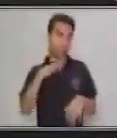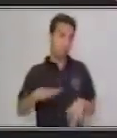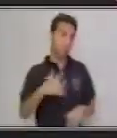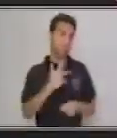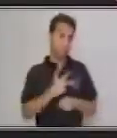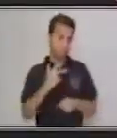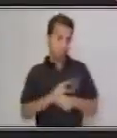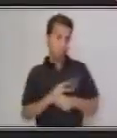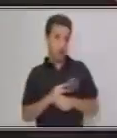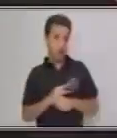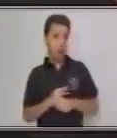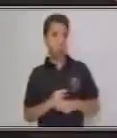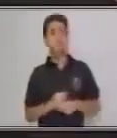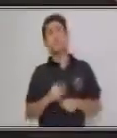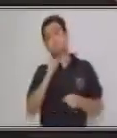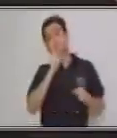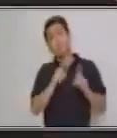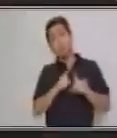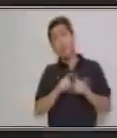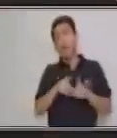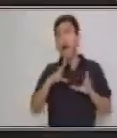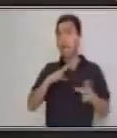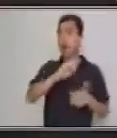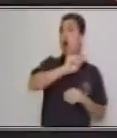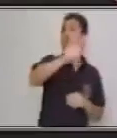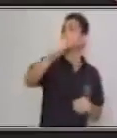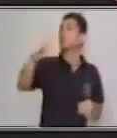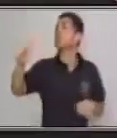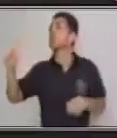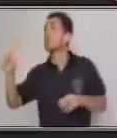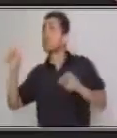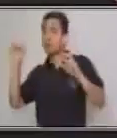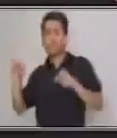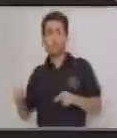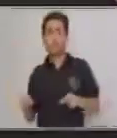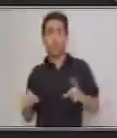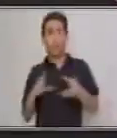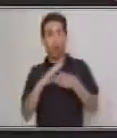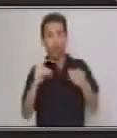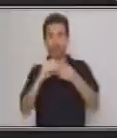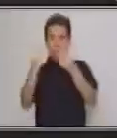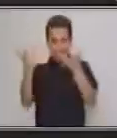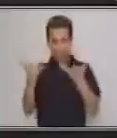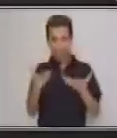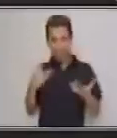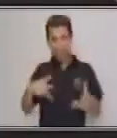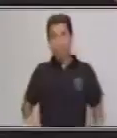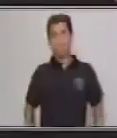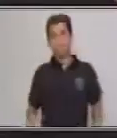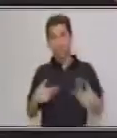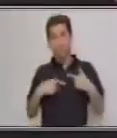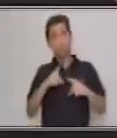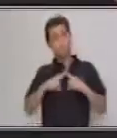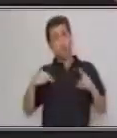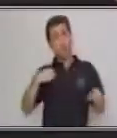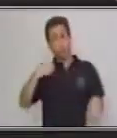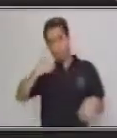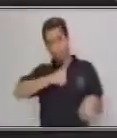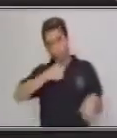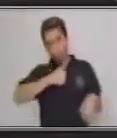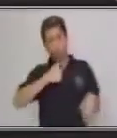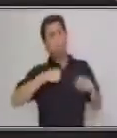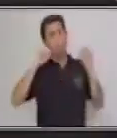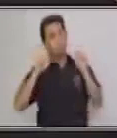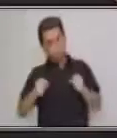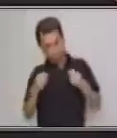también podemos contar nuestra propia vida. A ese texto narrativo le llamamos autobiografía.